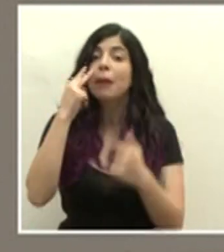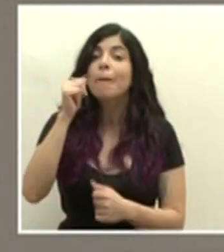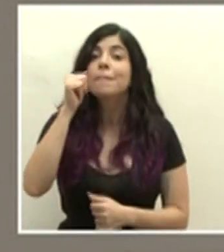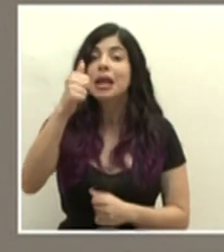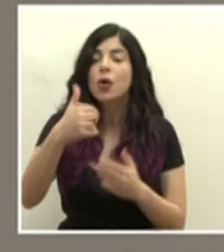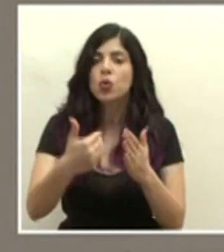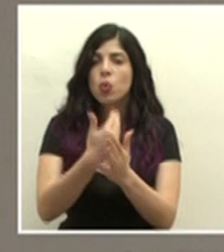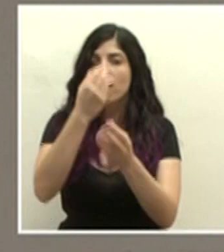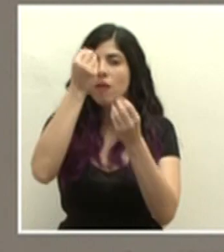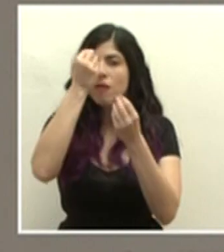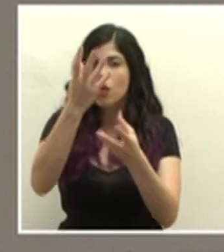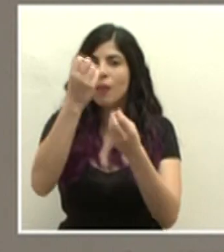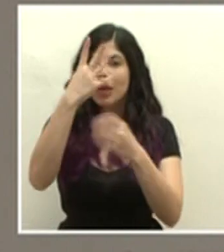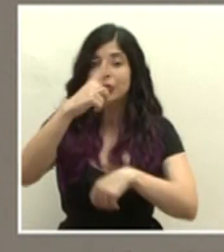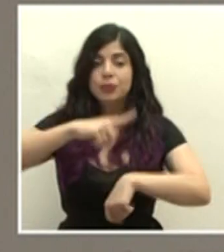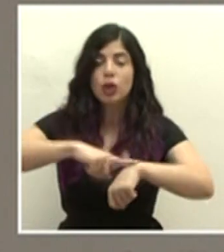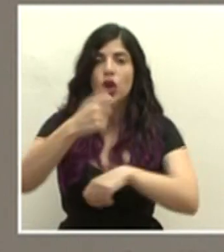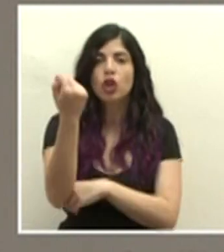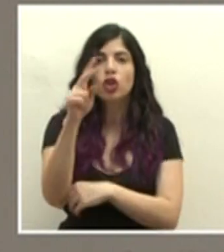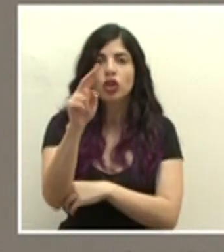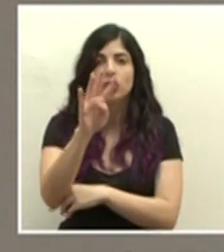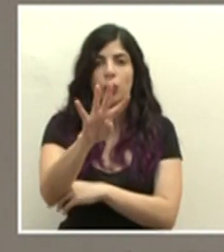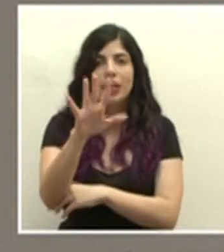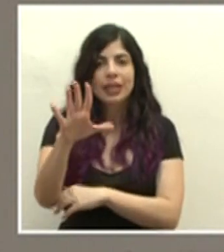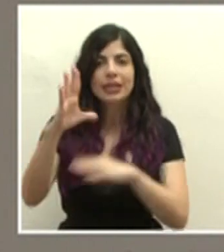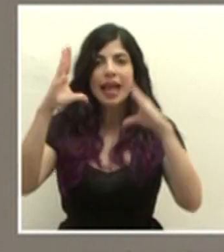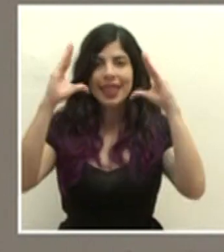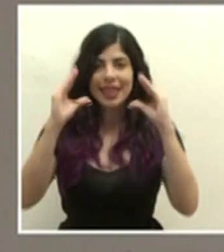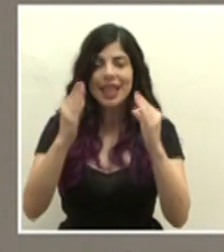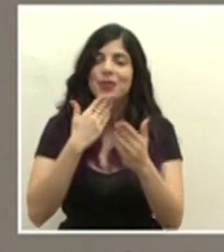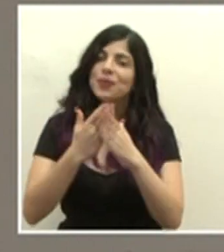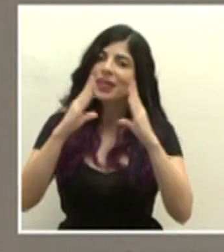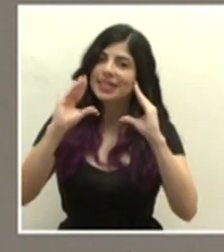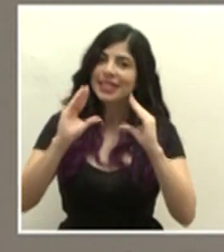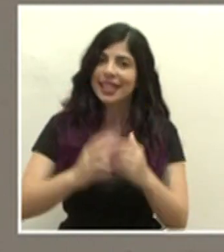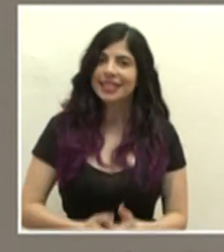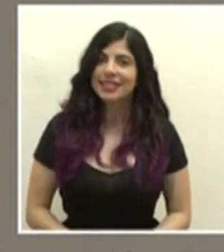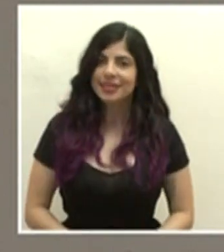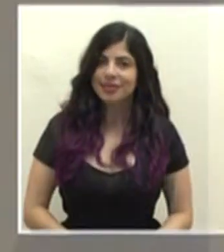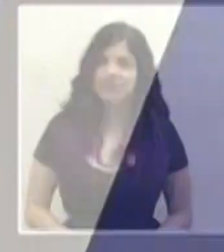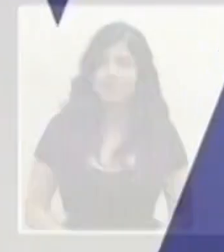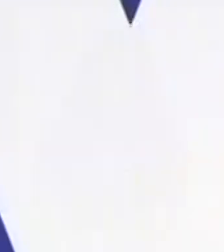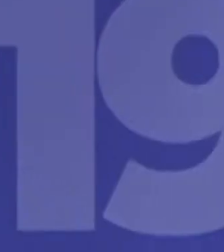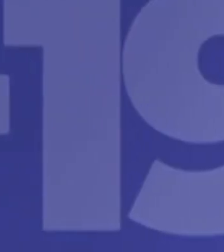mañana con una nueva transmisión al ser las 12:45 de la tarde. Muy buenas tardes.